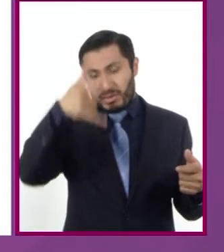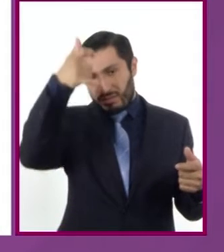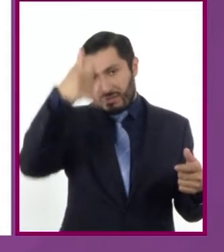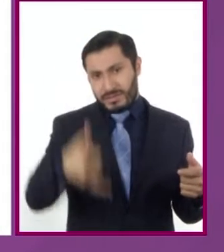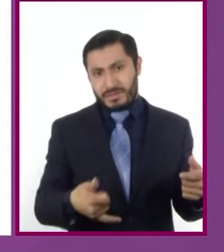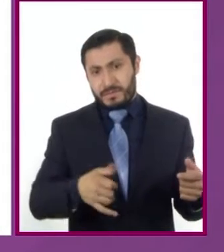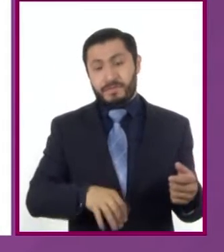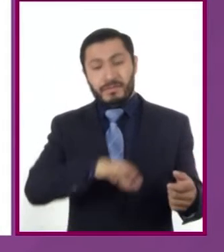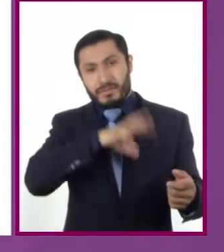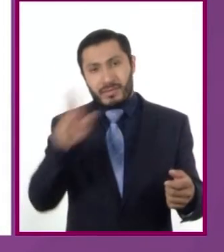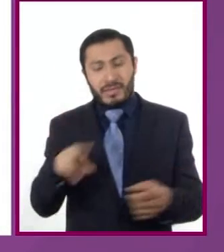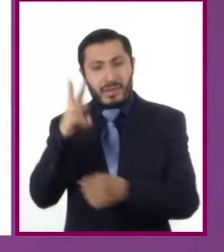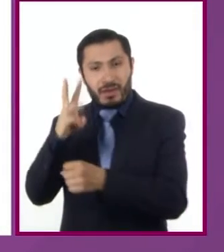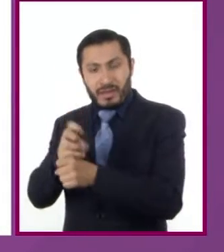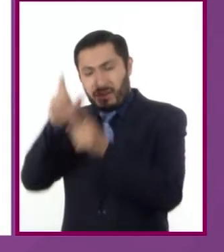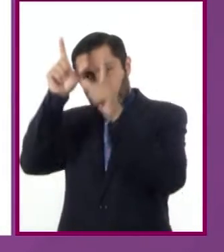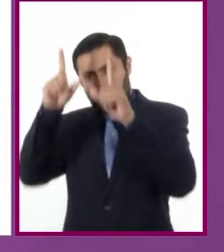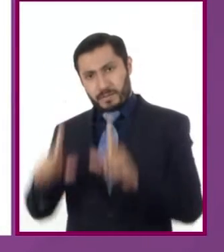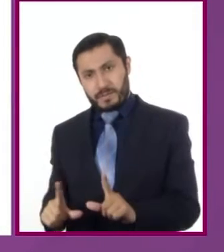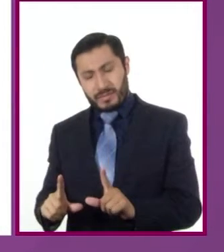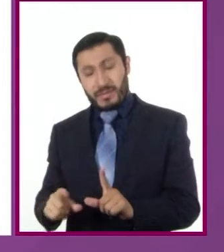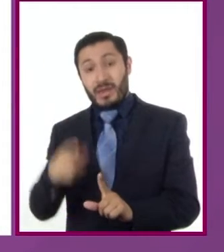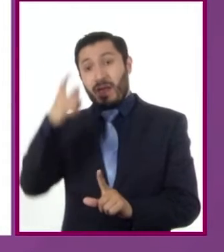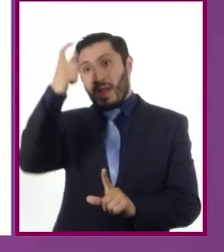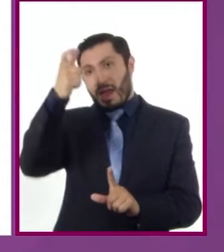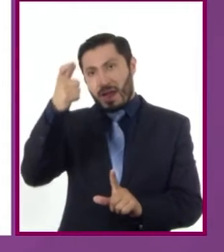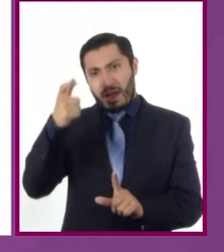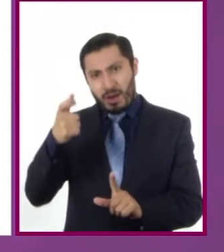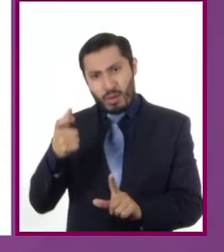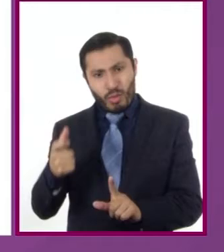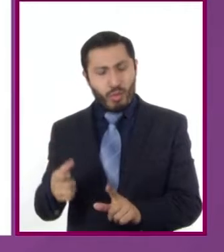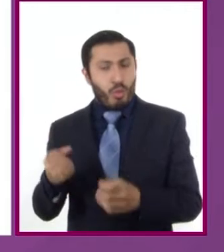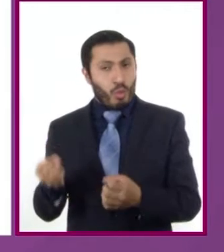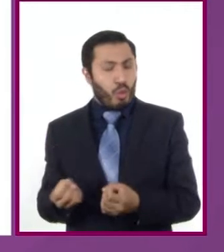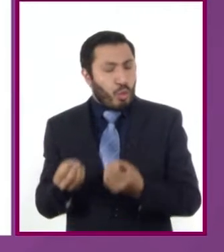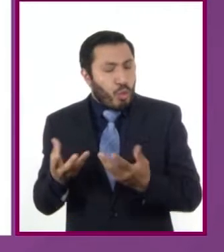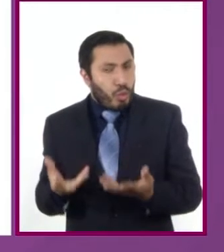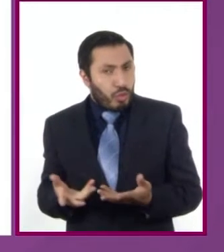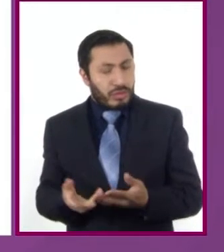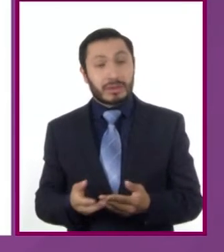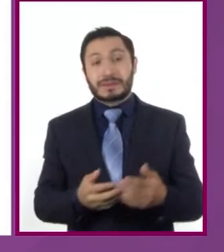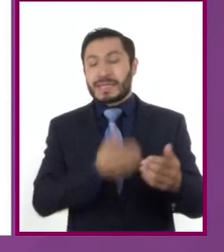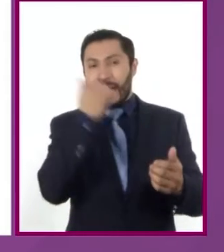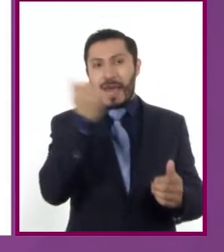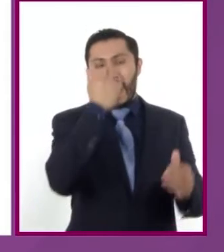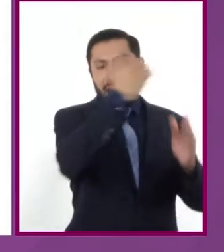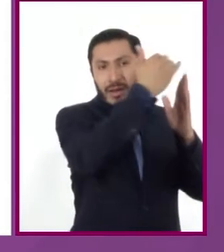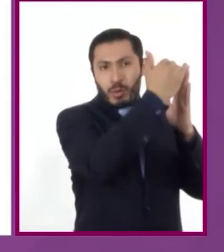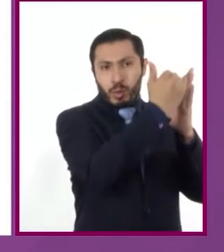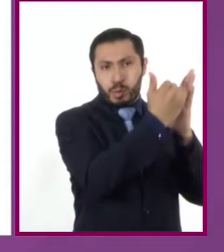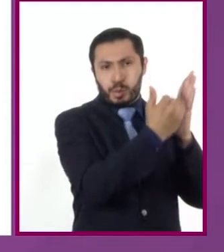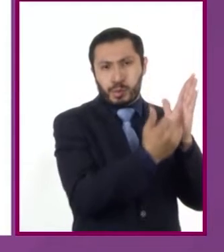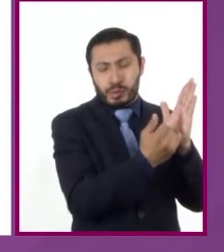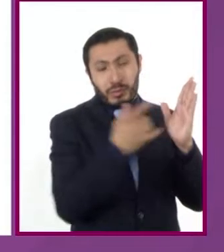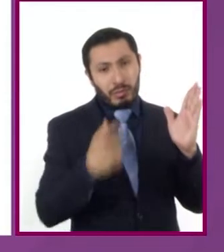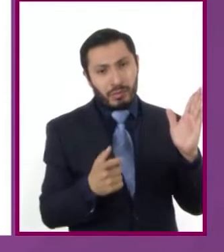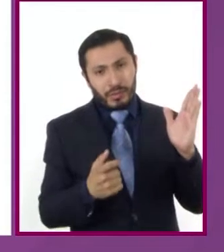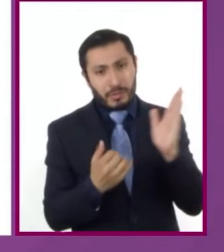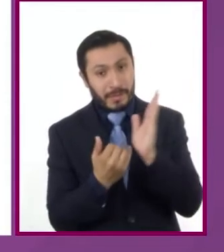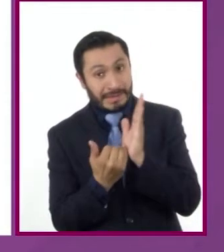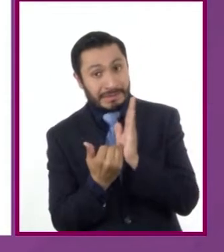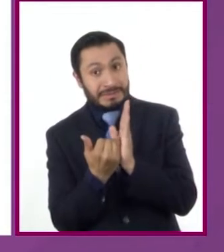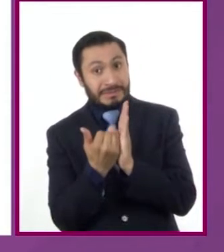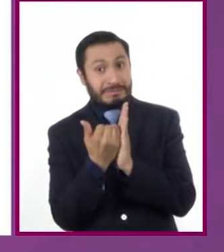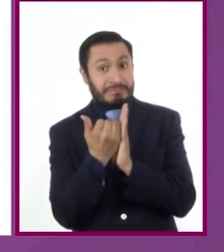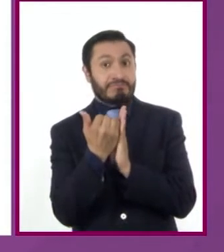La tercera columna, costo total, en pesos. Observemos que entre menos estudiantes, el costo